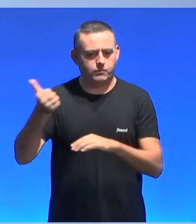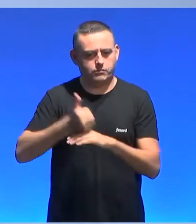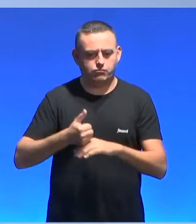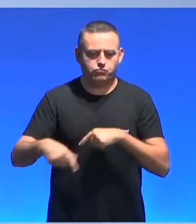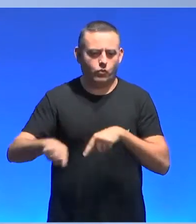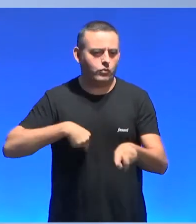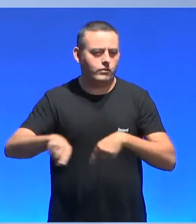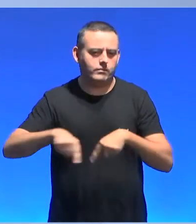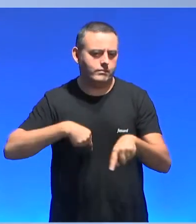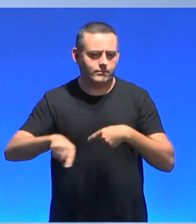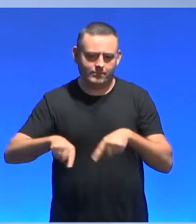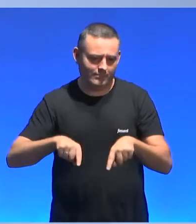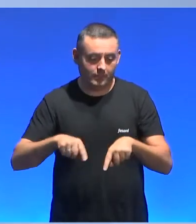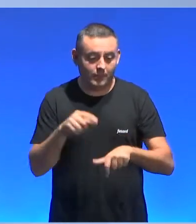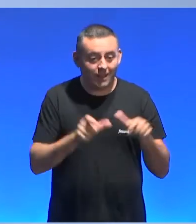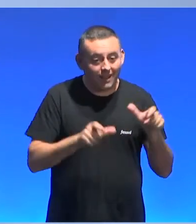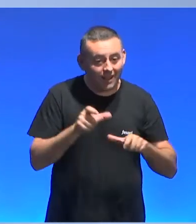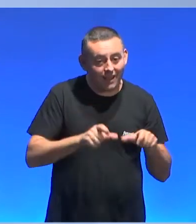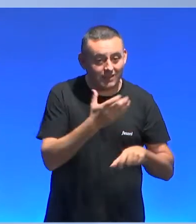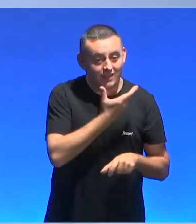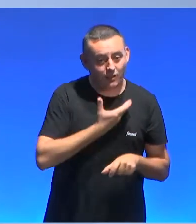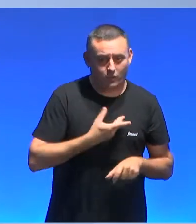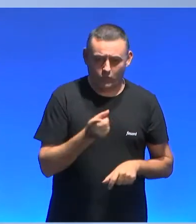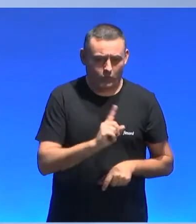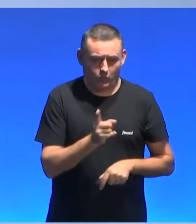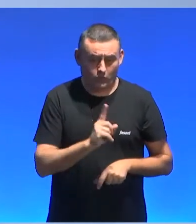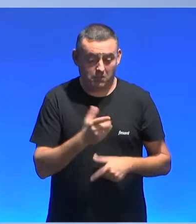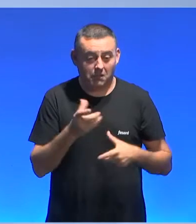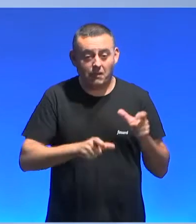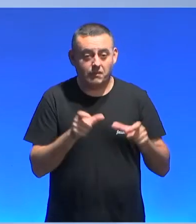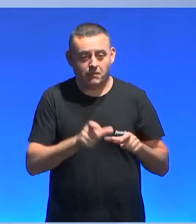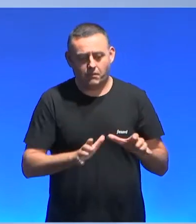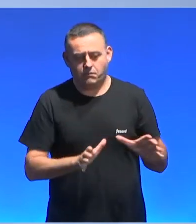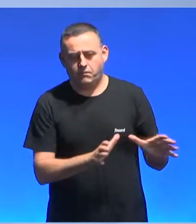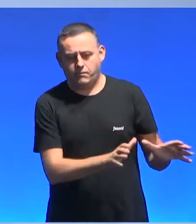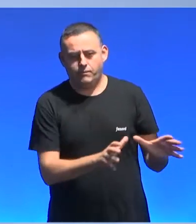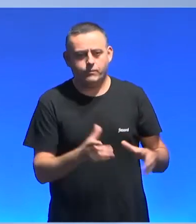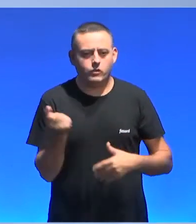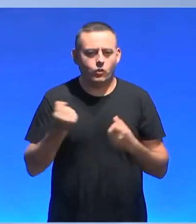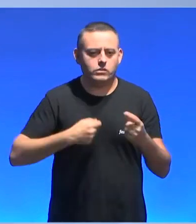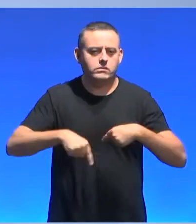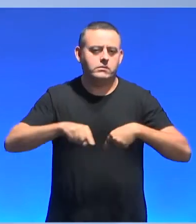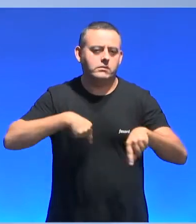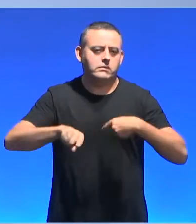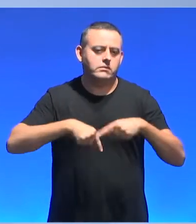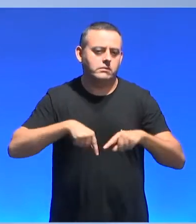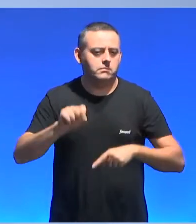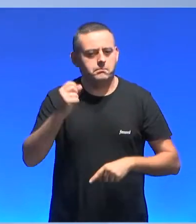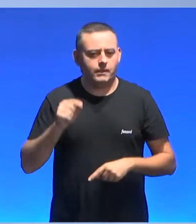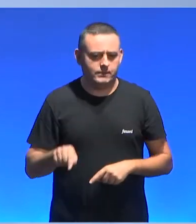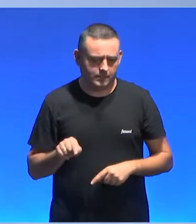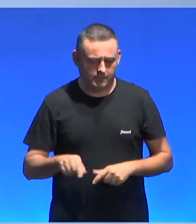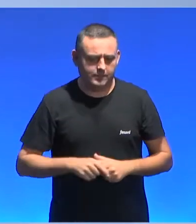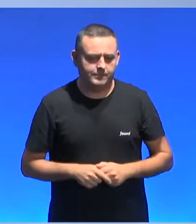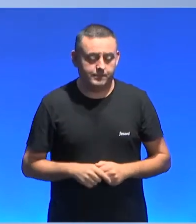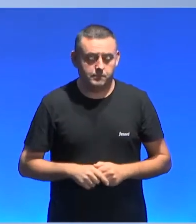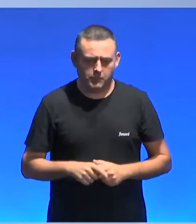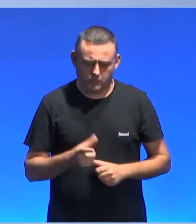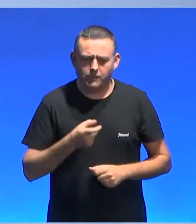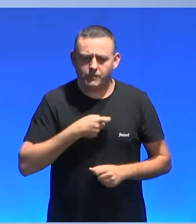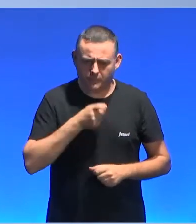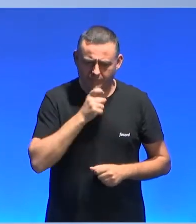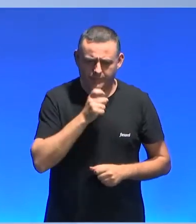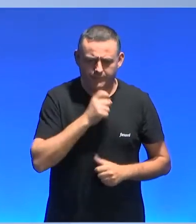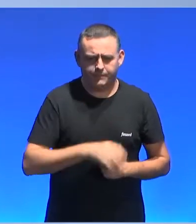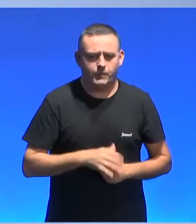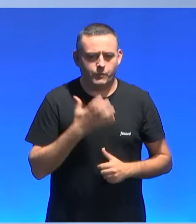gente. Esto también es difícil explicarlo a alguien. Bueno, Victoria de